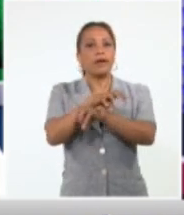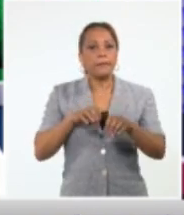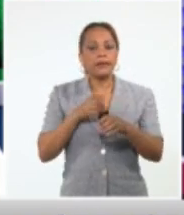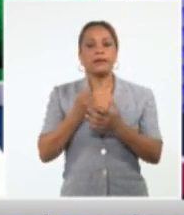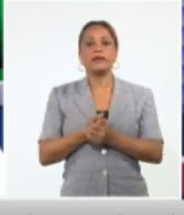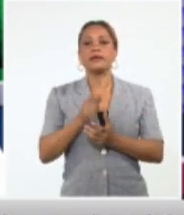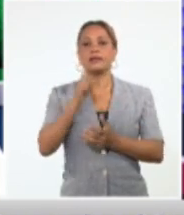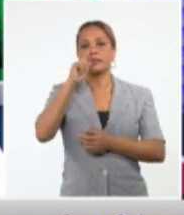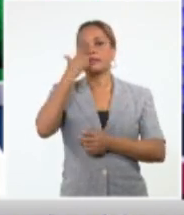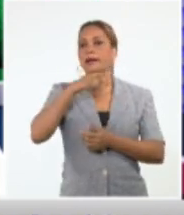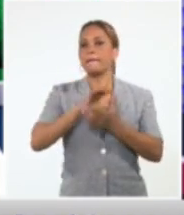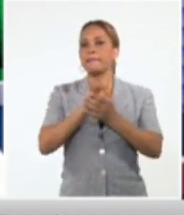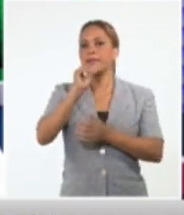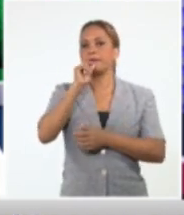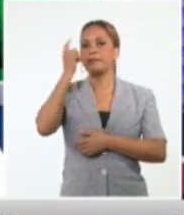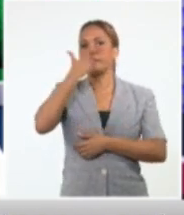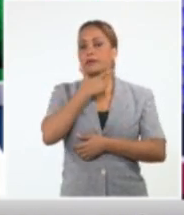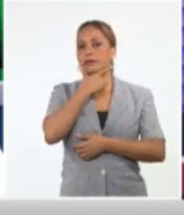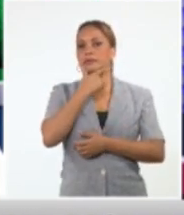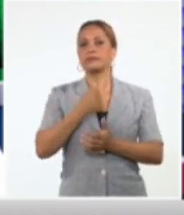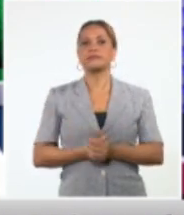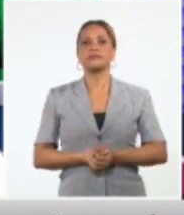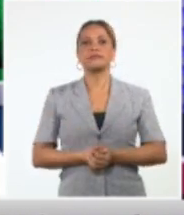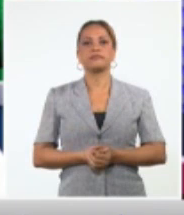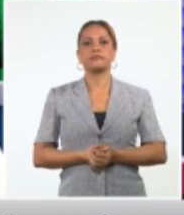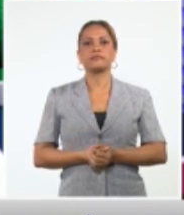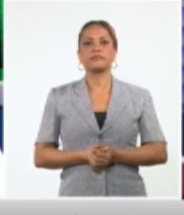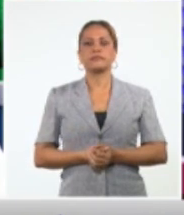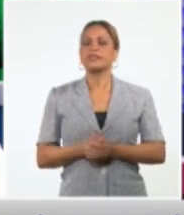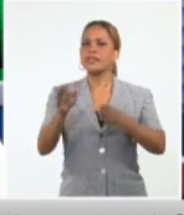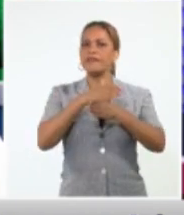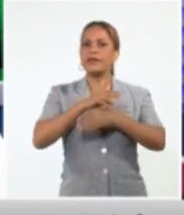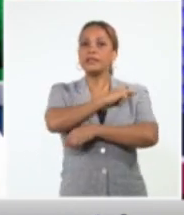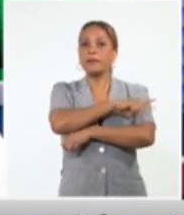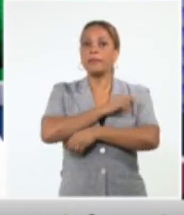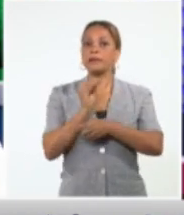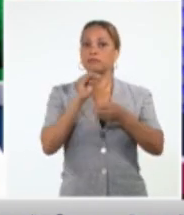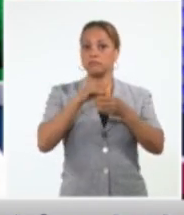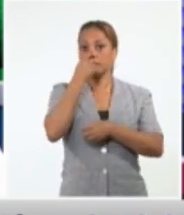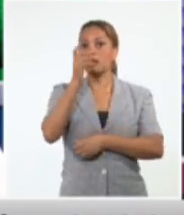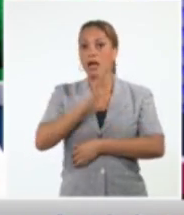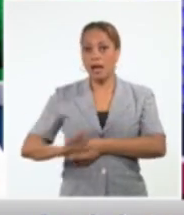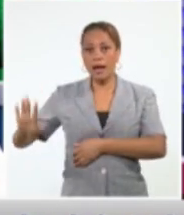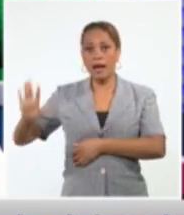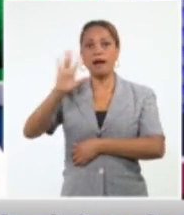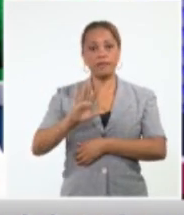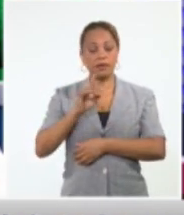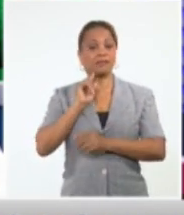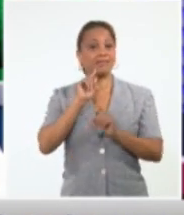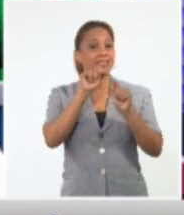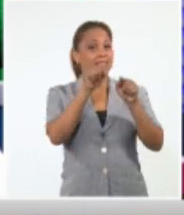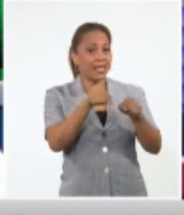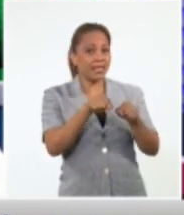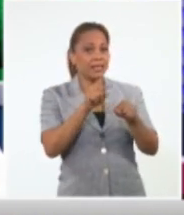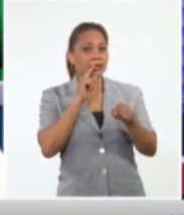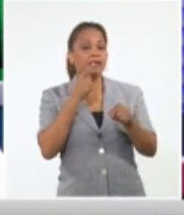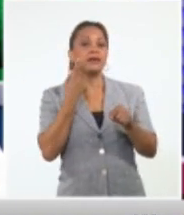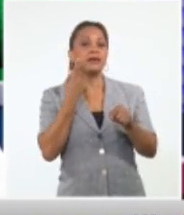Namibia, Malawi y Eswatini, que es lo que anteriormente se llamaba